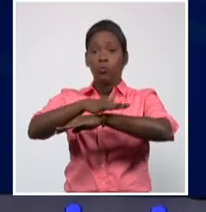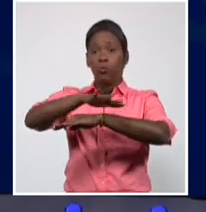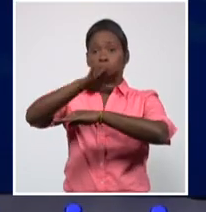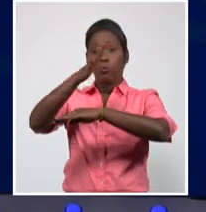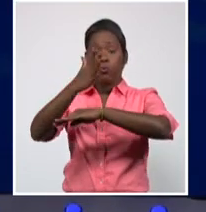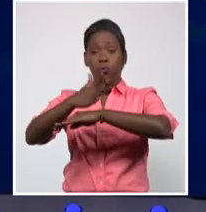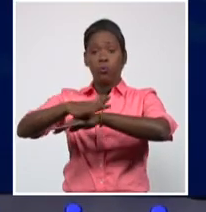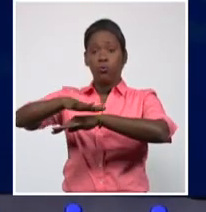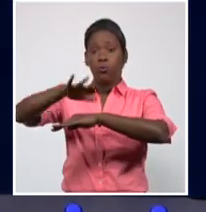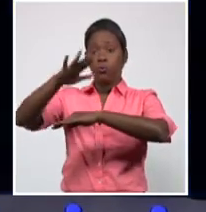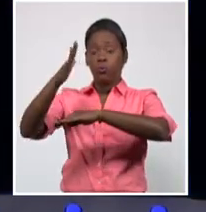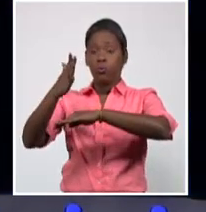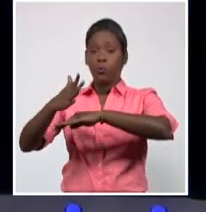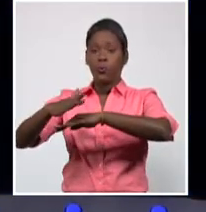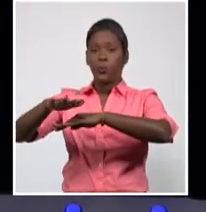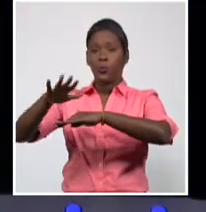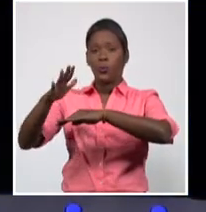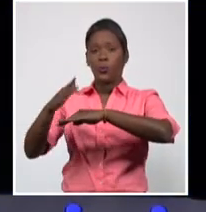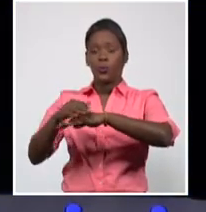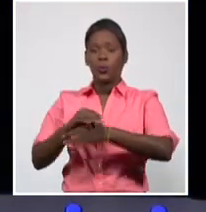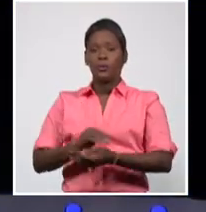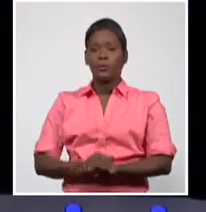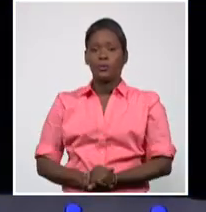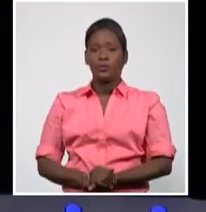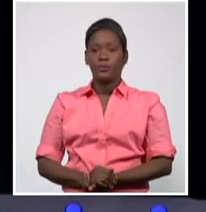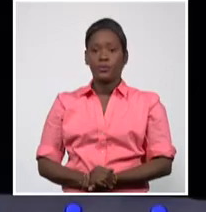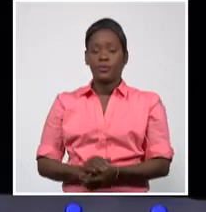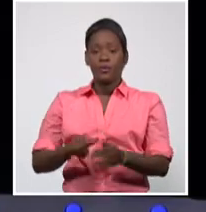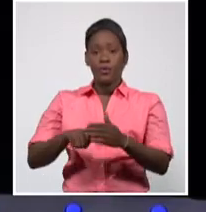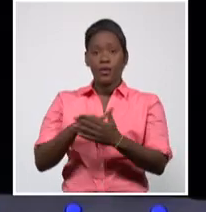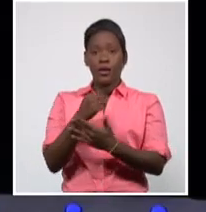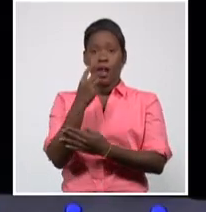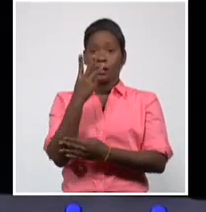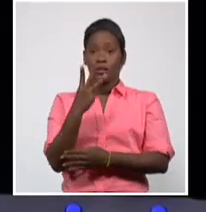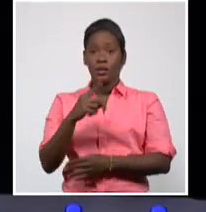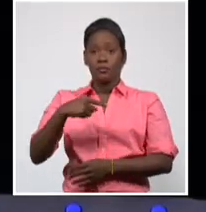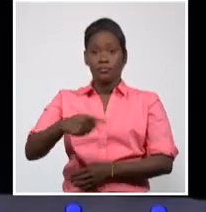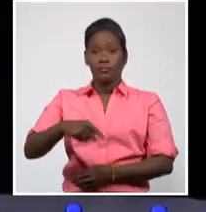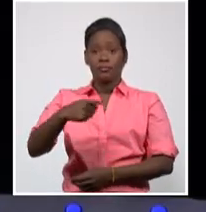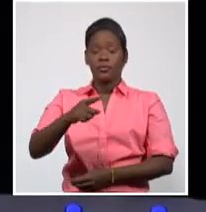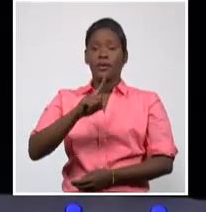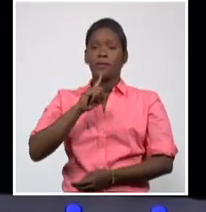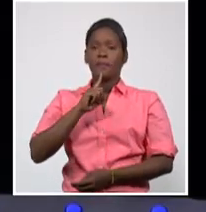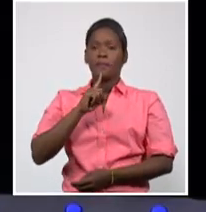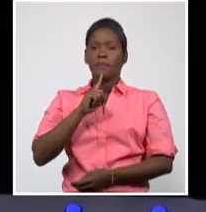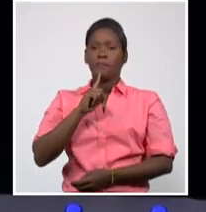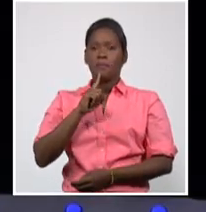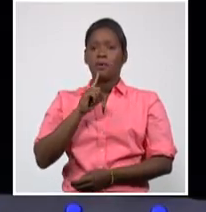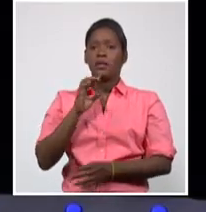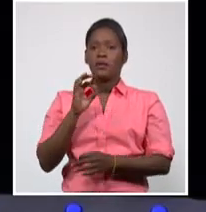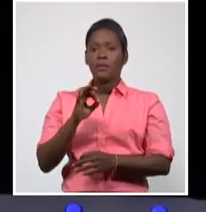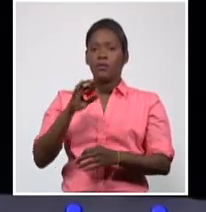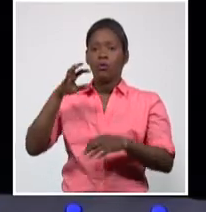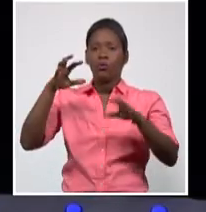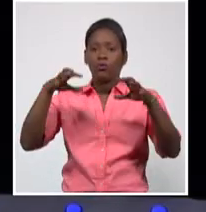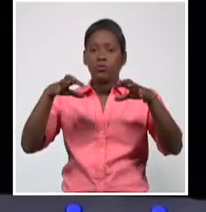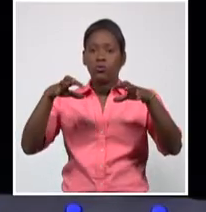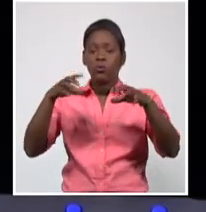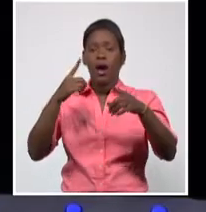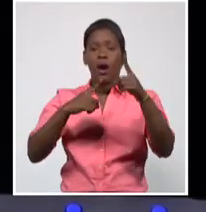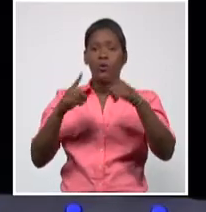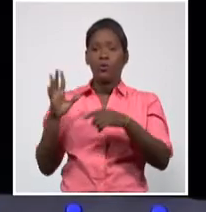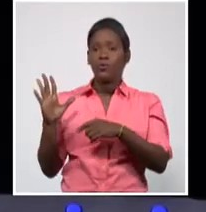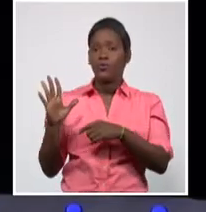del occidente del país. Y para los próximos tres días, como le comentaba, el viernes, la aproximación y el paso del frente frío